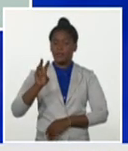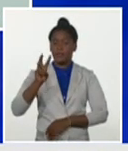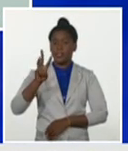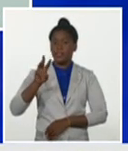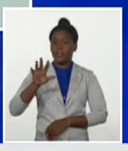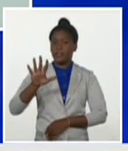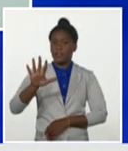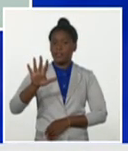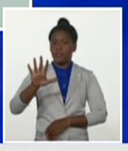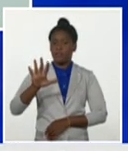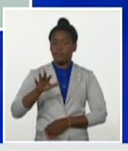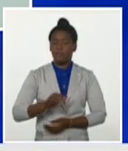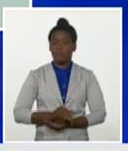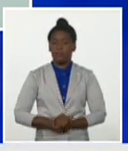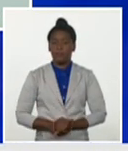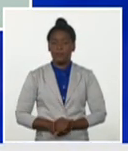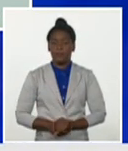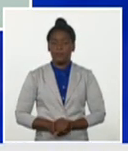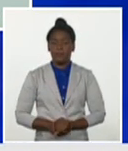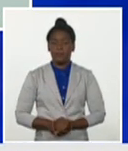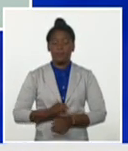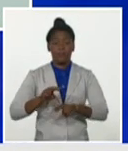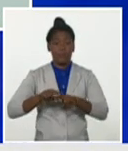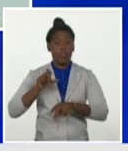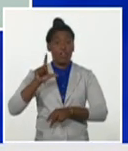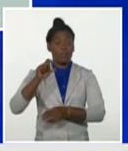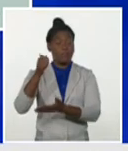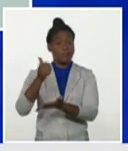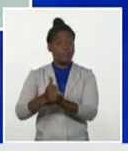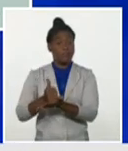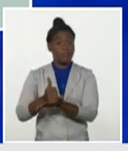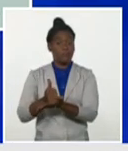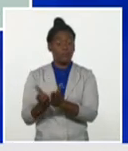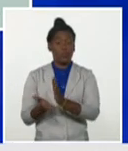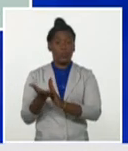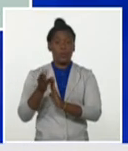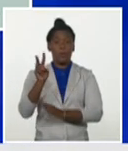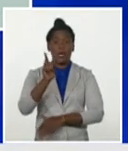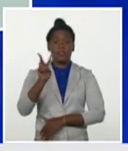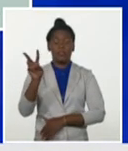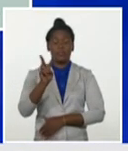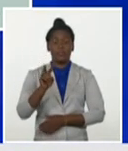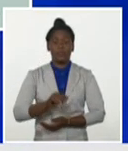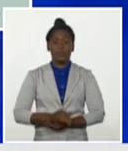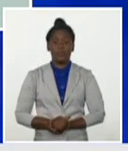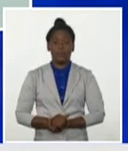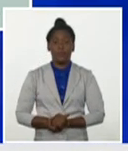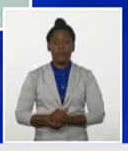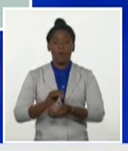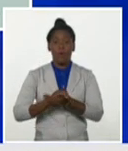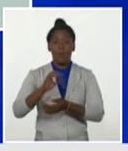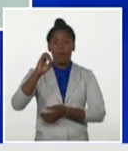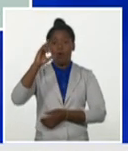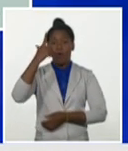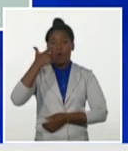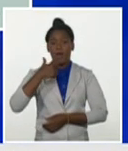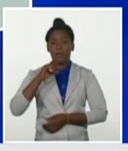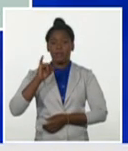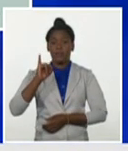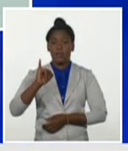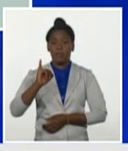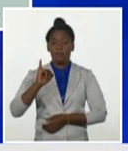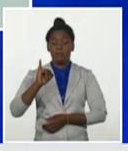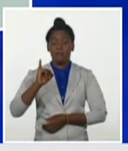ayer. Municipio Holguín con el mayor número, 22. Moa con 6. Urbano Noris